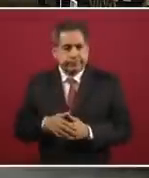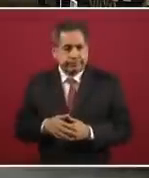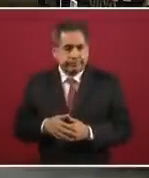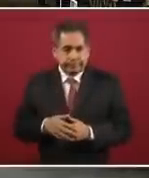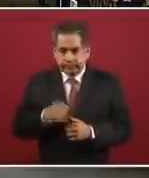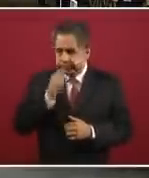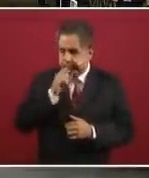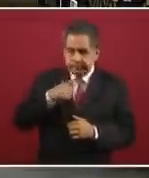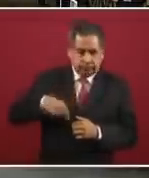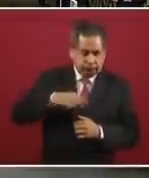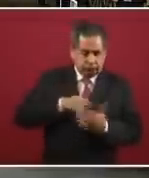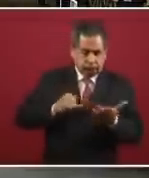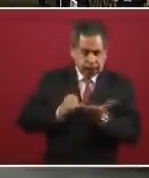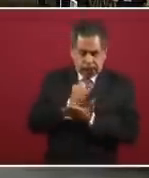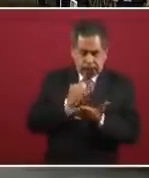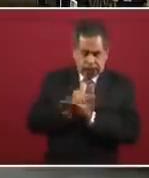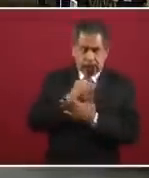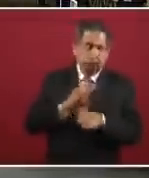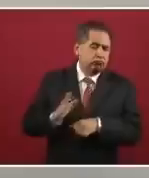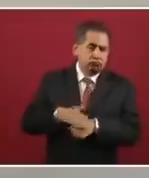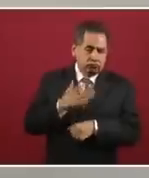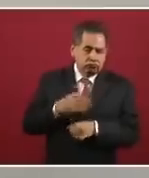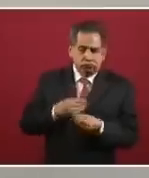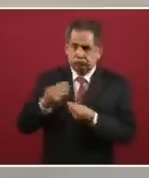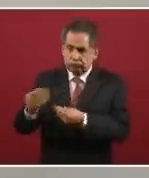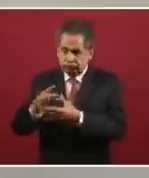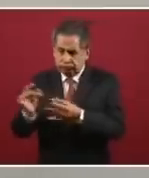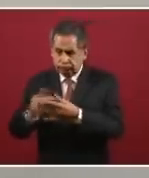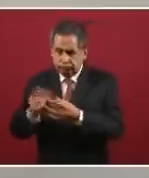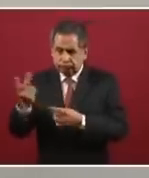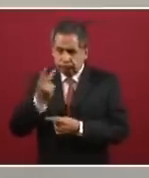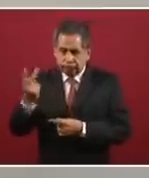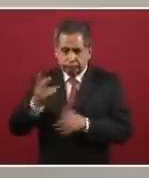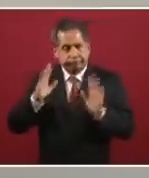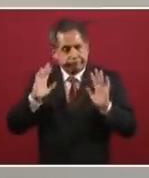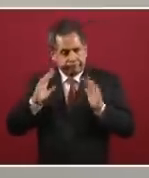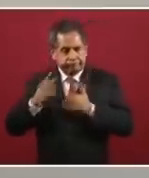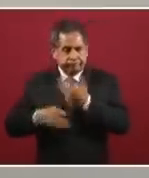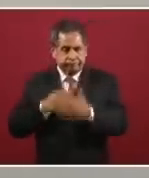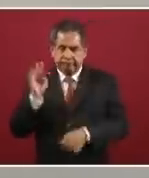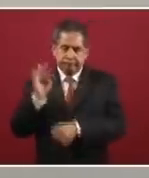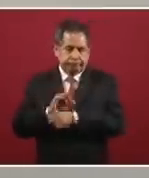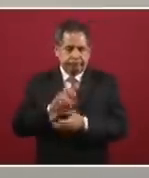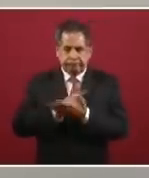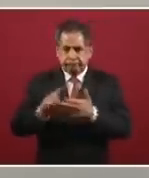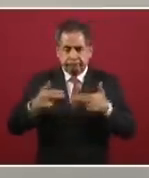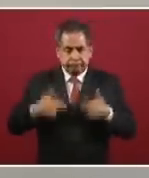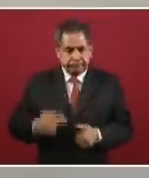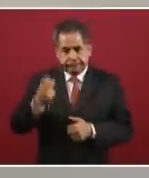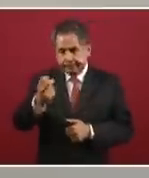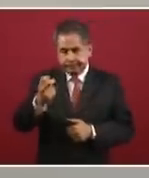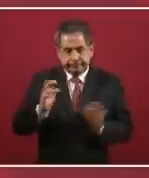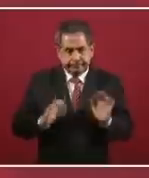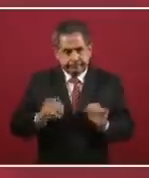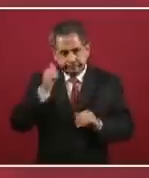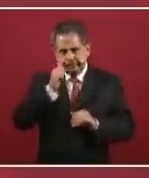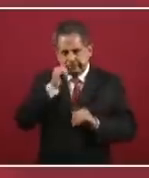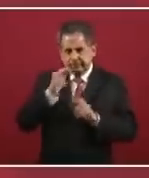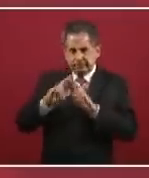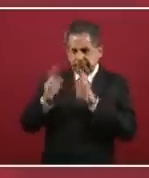son las decisiones nuestras y que podamos avanzar para proteger efectivamente los derechos humanos. Esa es la postura de nosotros y esa reunión será muy